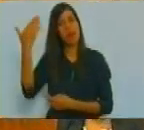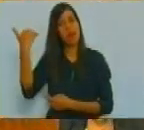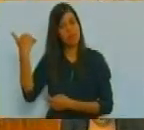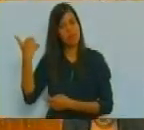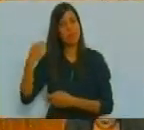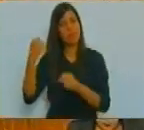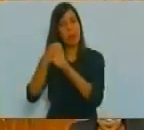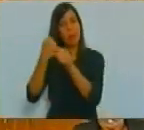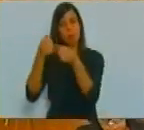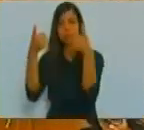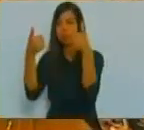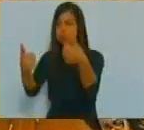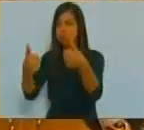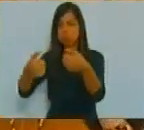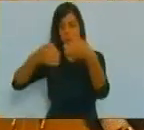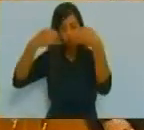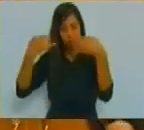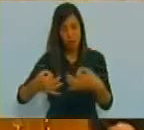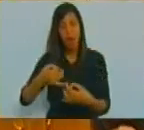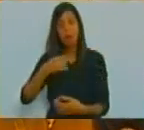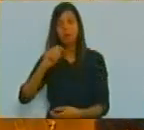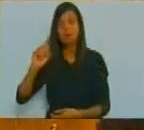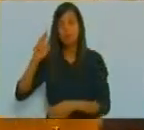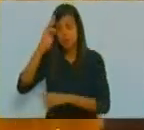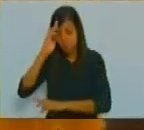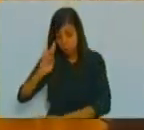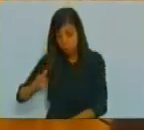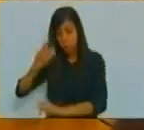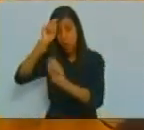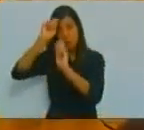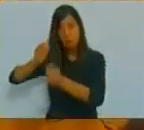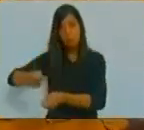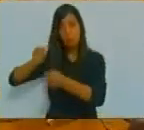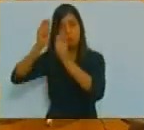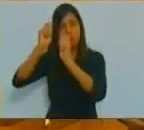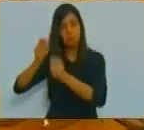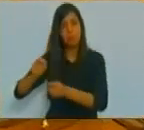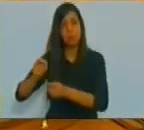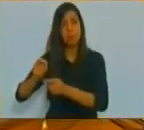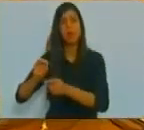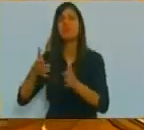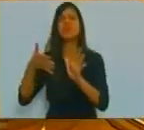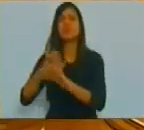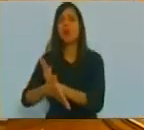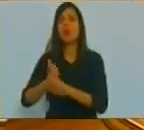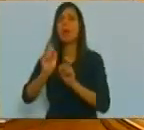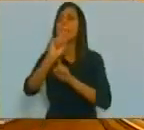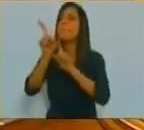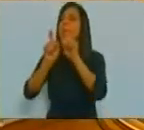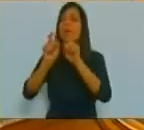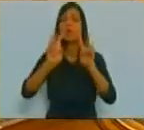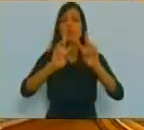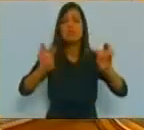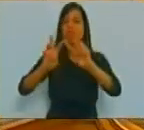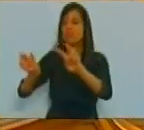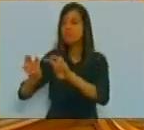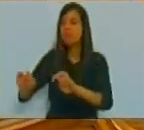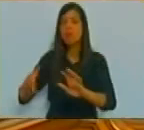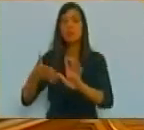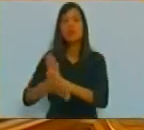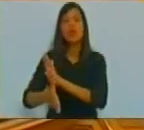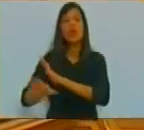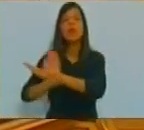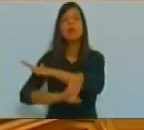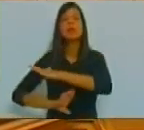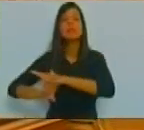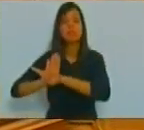que reconocemos incluso que fue la primera encuesta la primera consulta nacional que se hizo en materia de seguridad